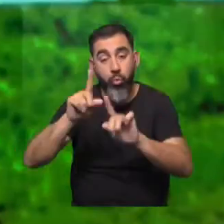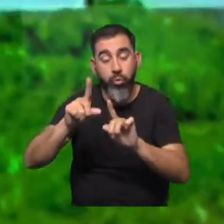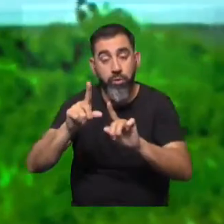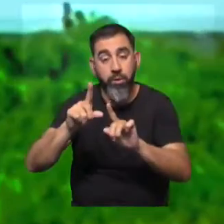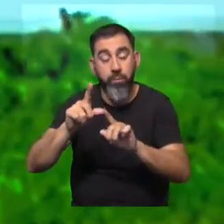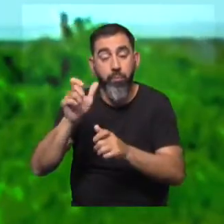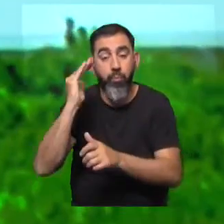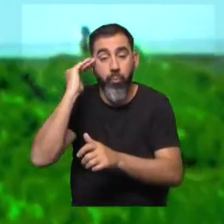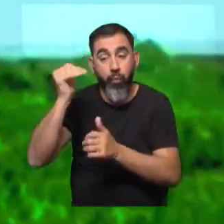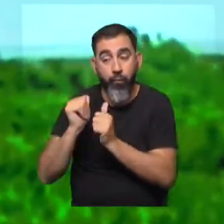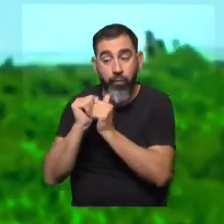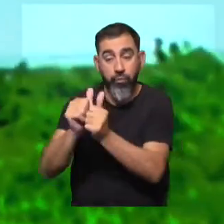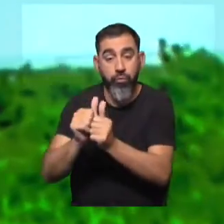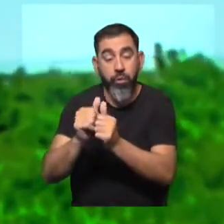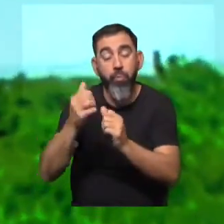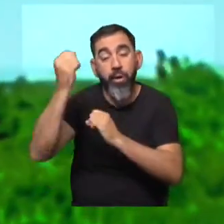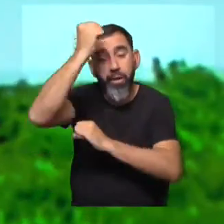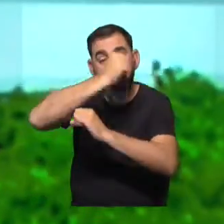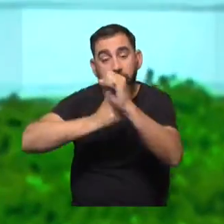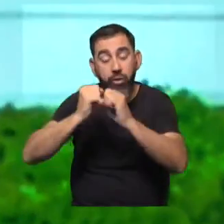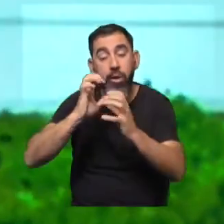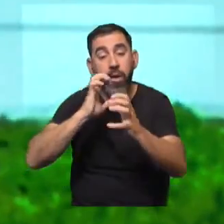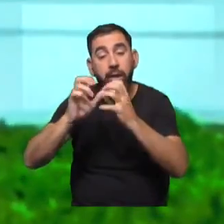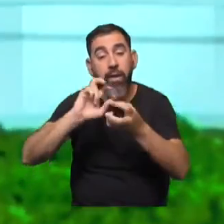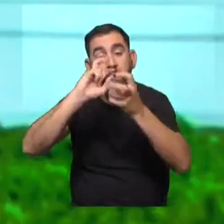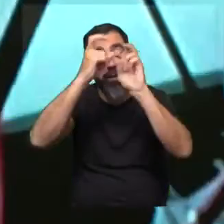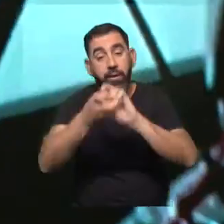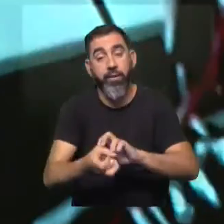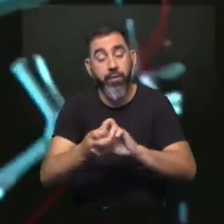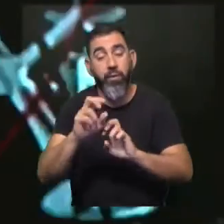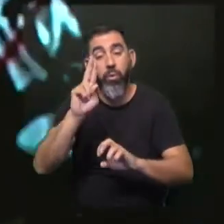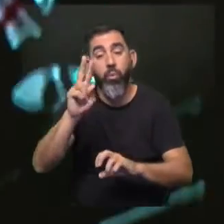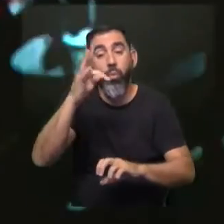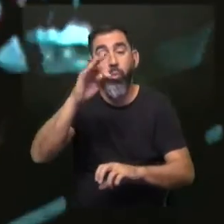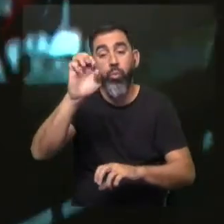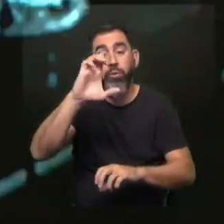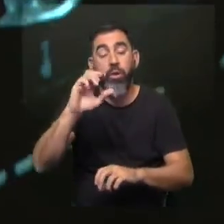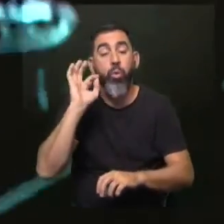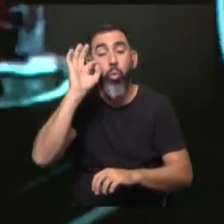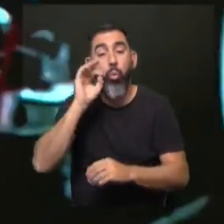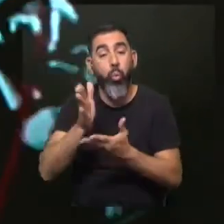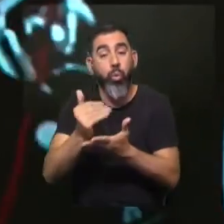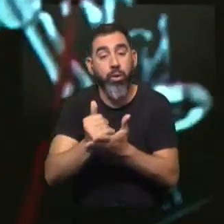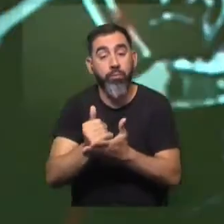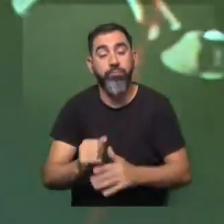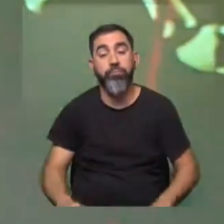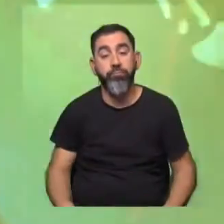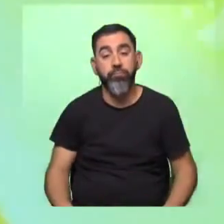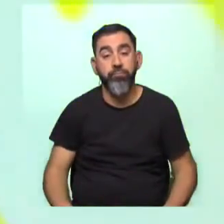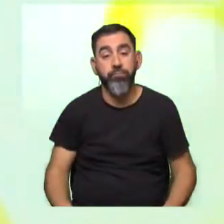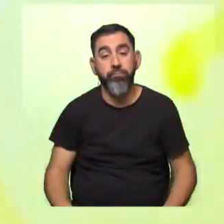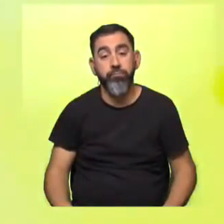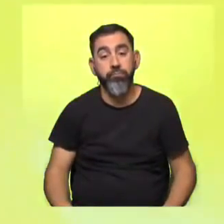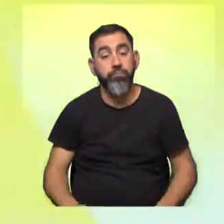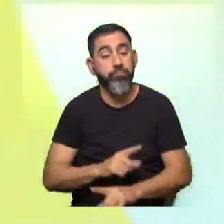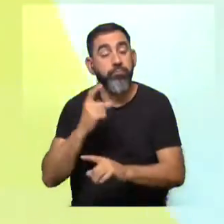de la carrera, la Ingeniería en Energías Renovables que brinda la UTEC en Durazno. Y sin proponernos, porque no era